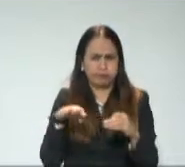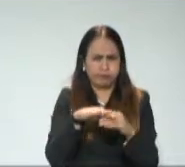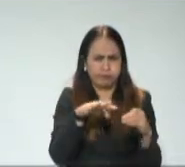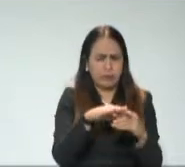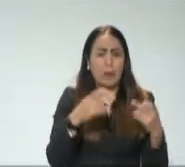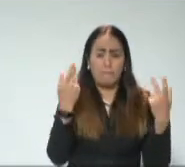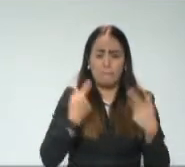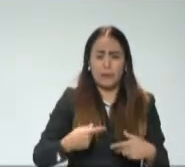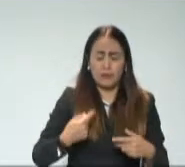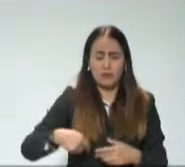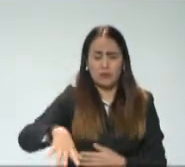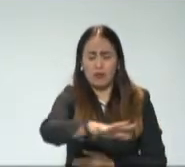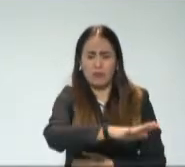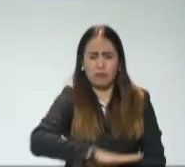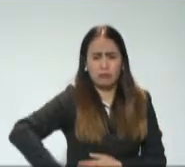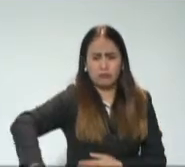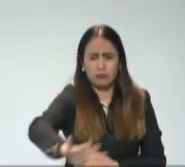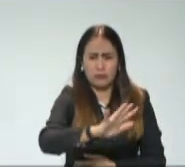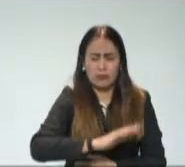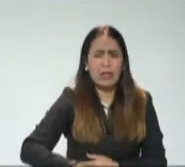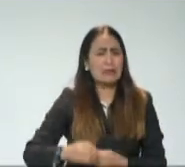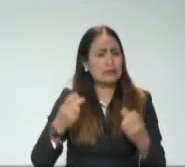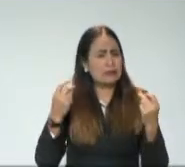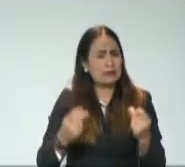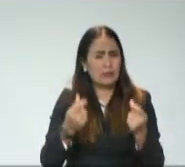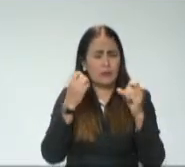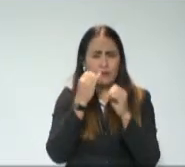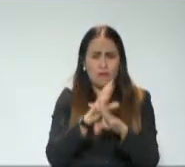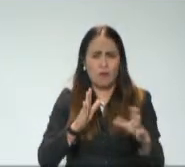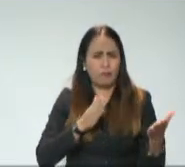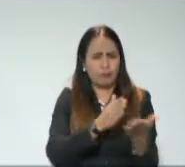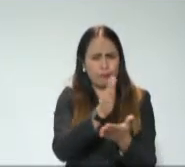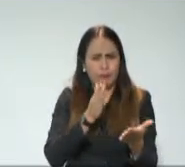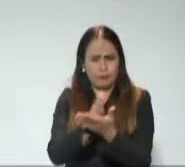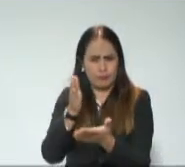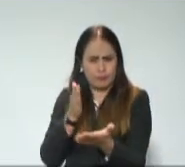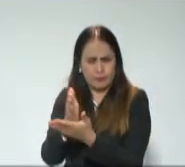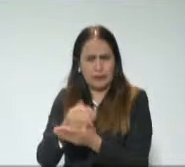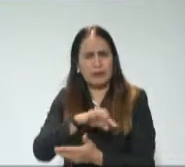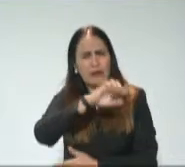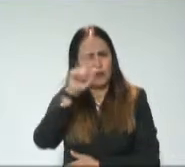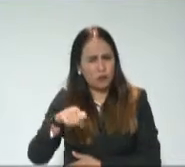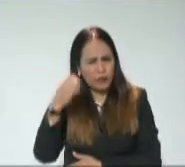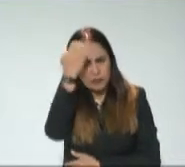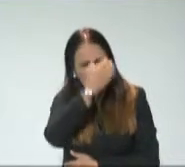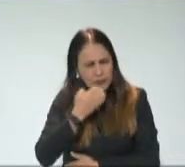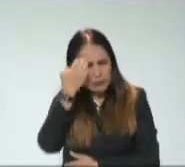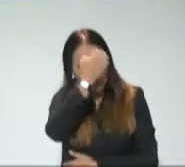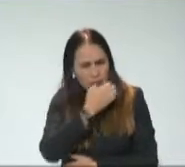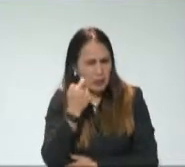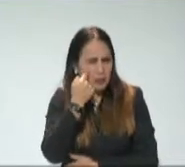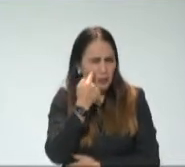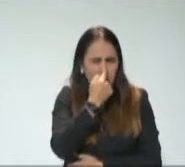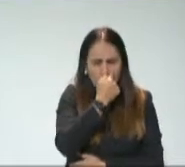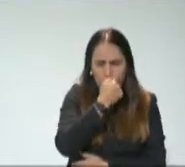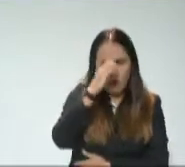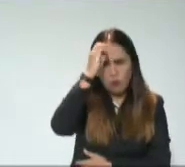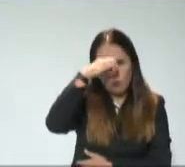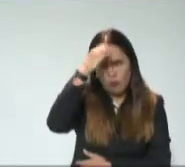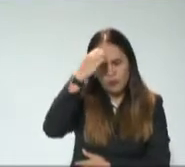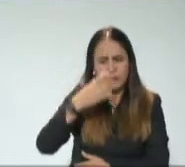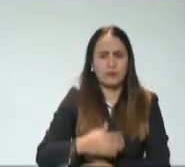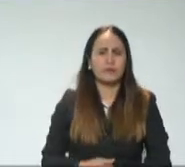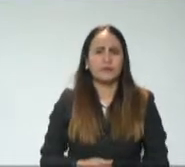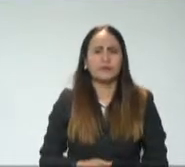prácticamente todos los ciudadanos tienen acceso a ella y pueden analizarla como mejor puedan y ahí viene